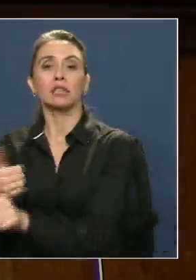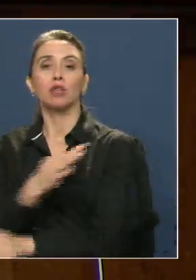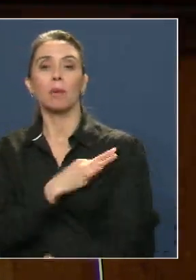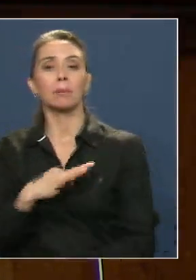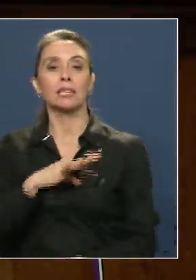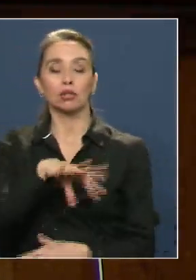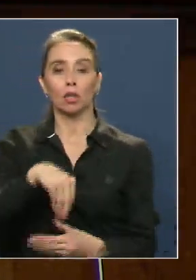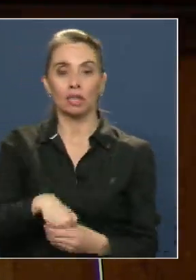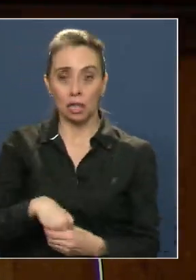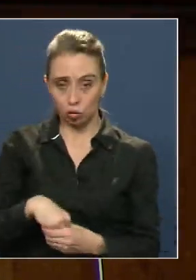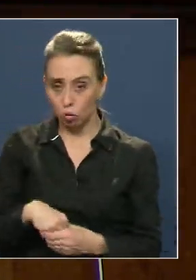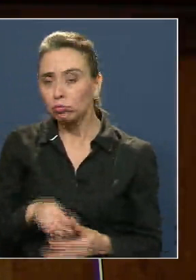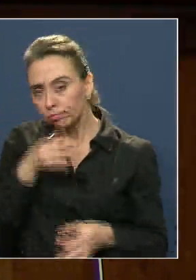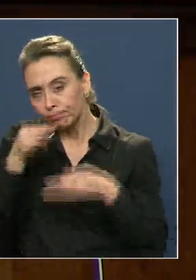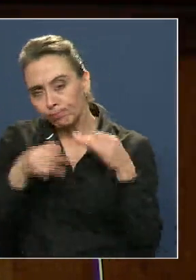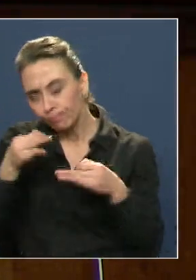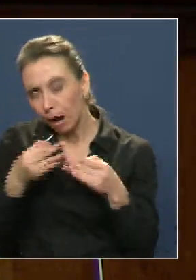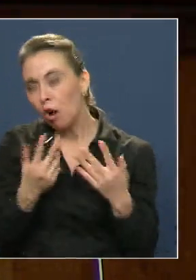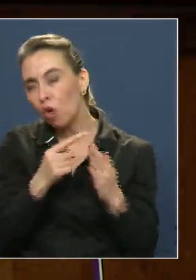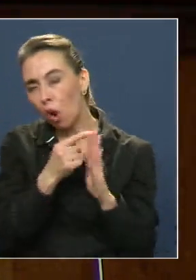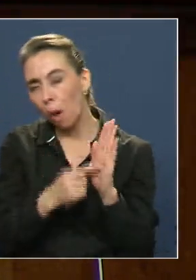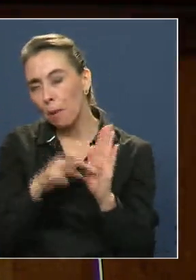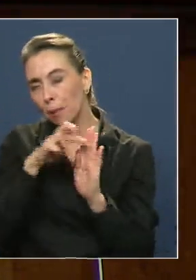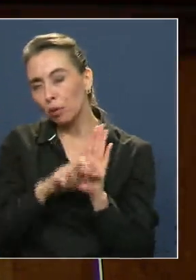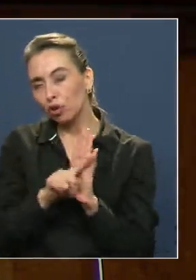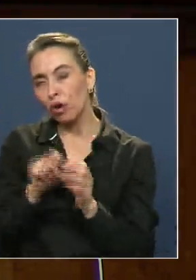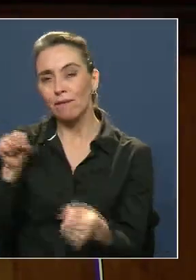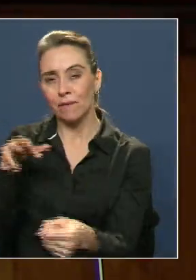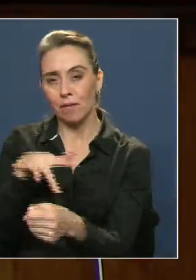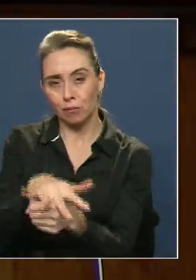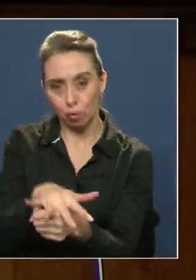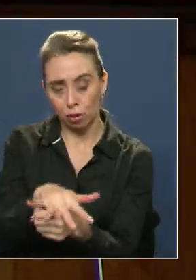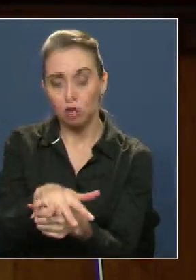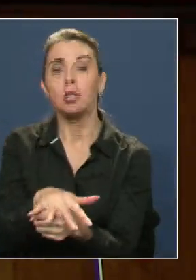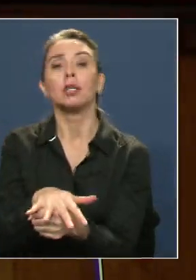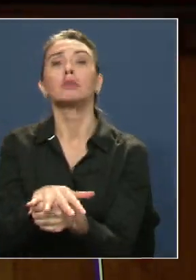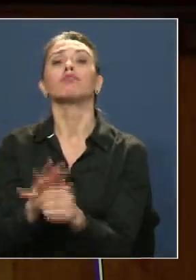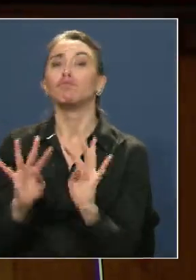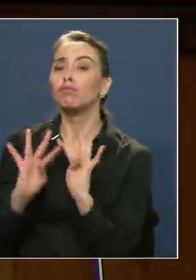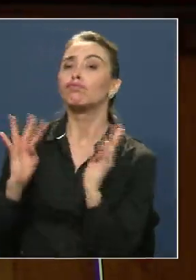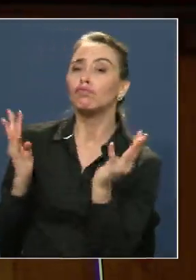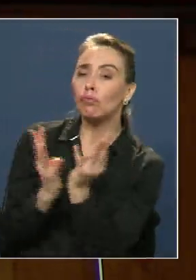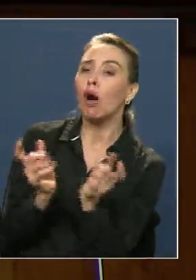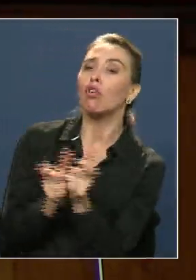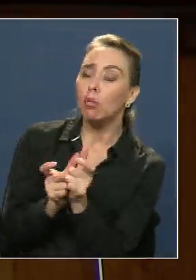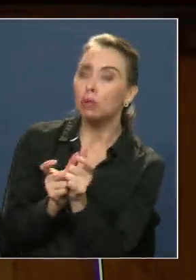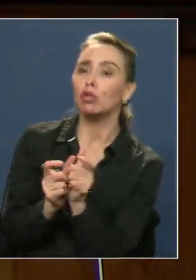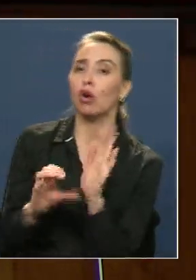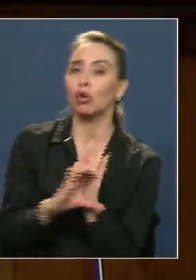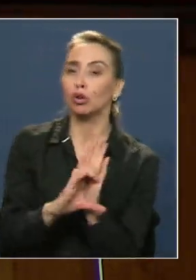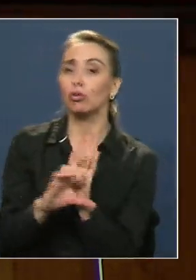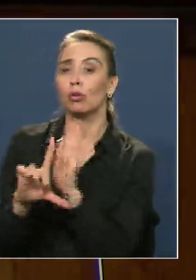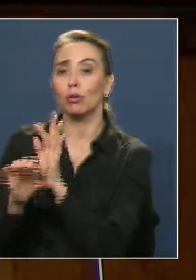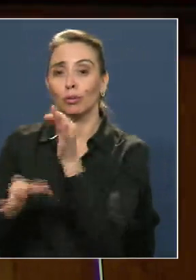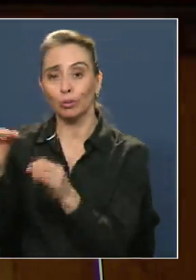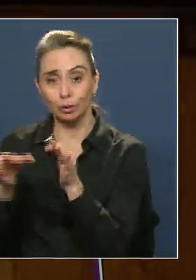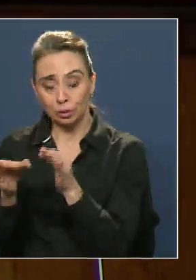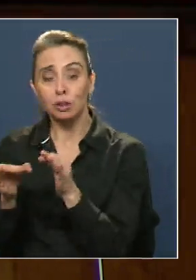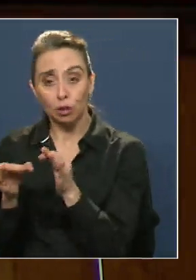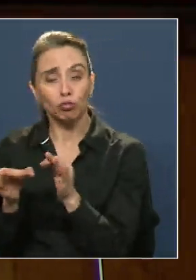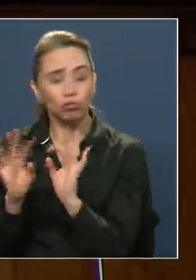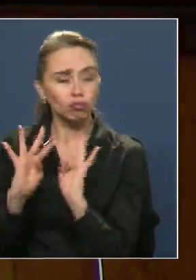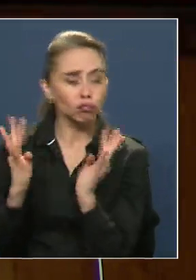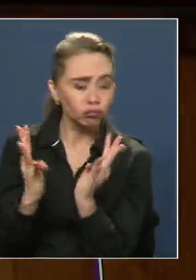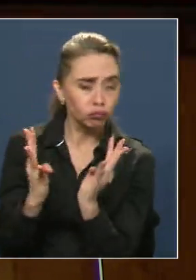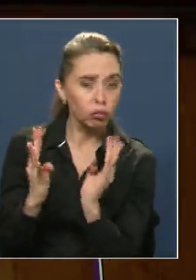Interior, quienes se refirieron a los alcances de este proyecto. Habiendo sometido a la consideración de la Comisión de Constitución, fue aprobado